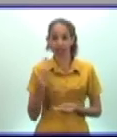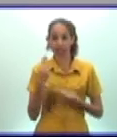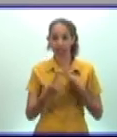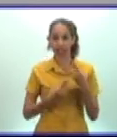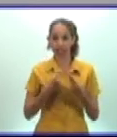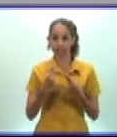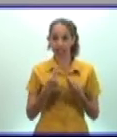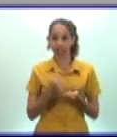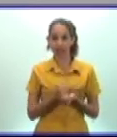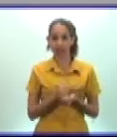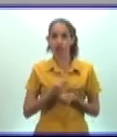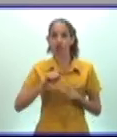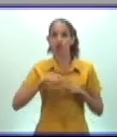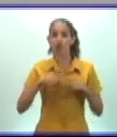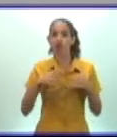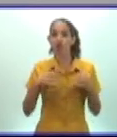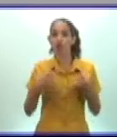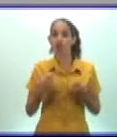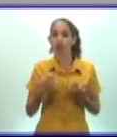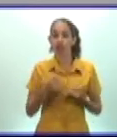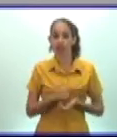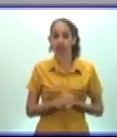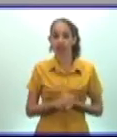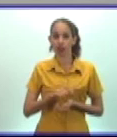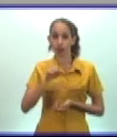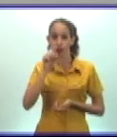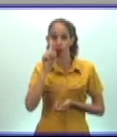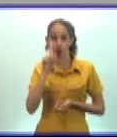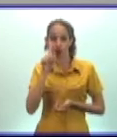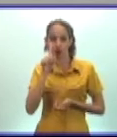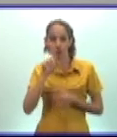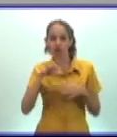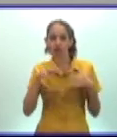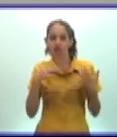nos queda 1 menos 7 cuartos.